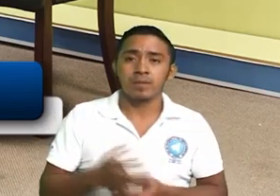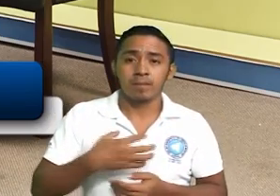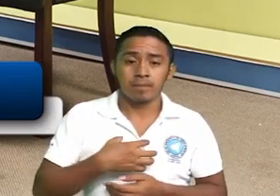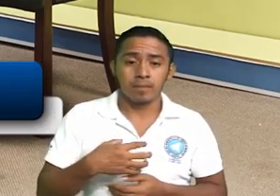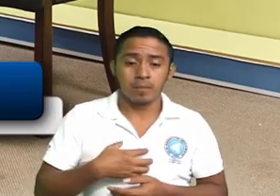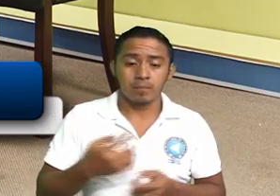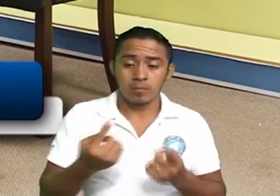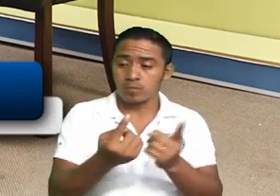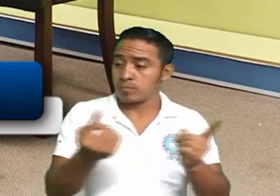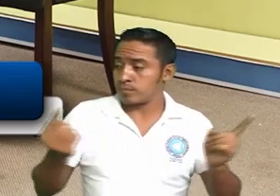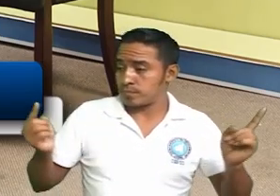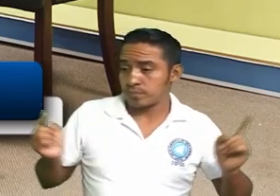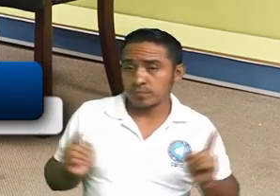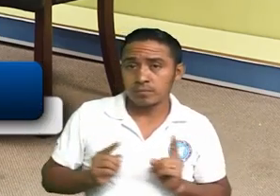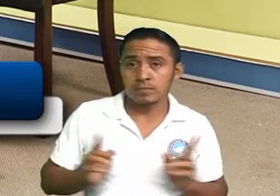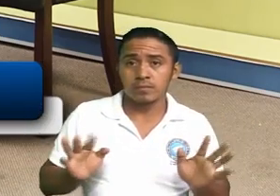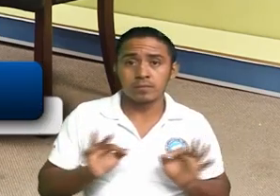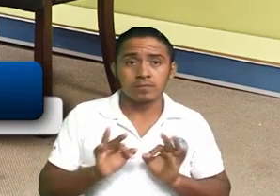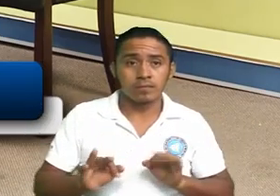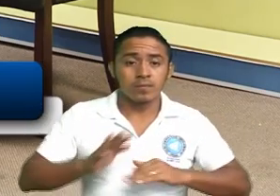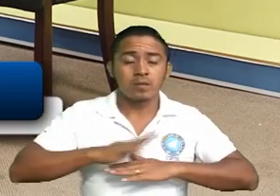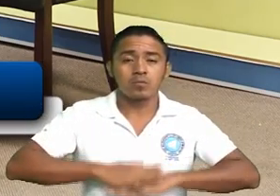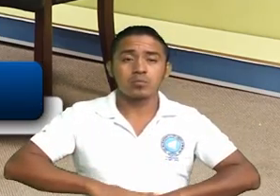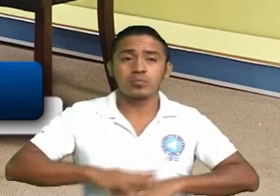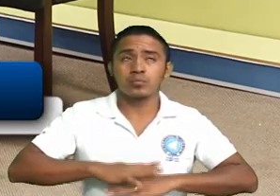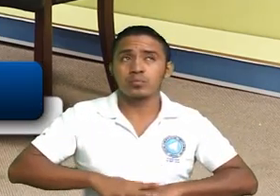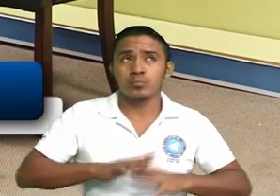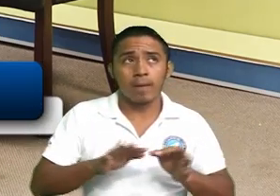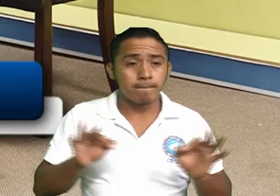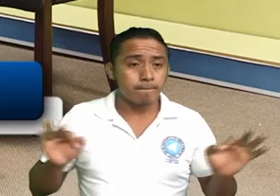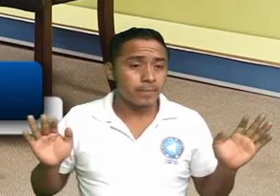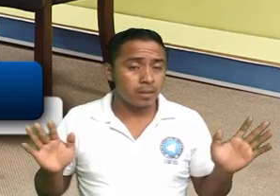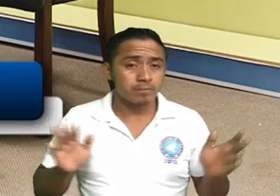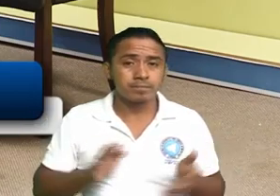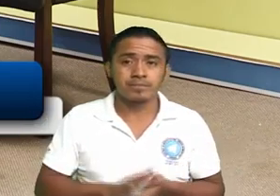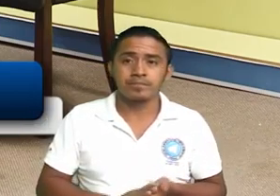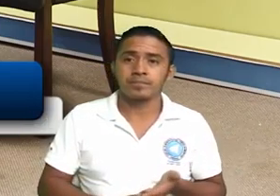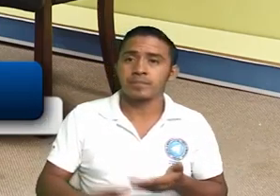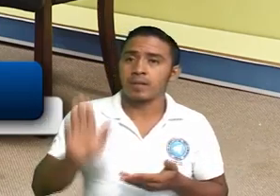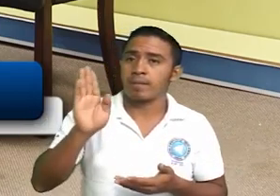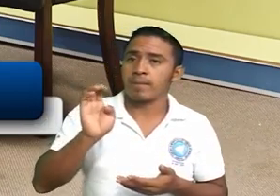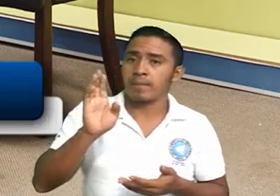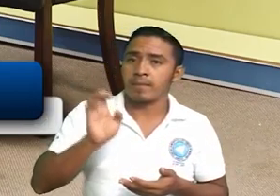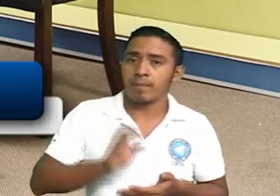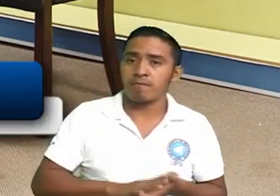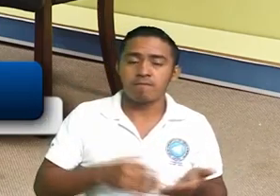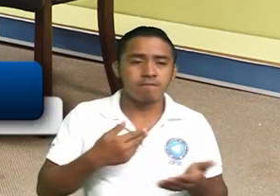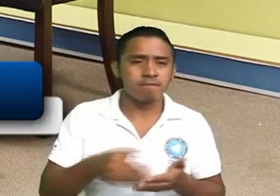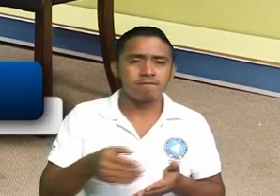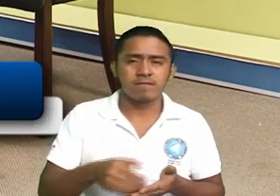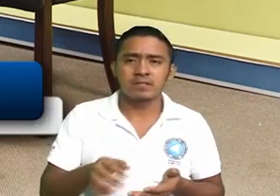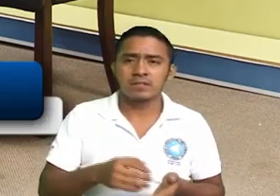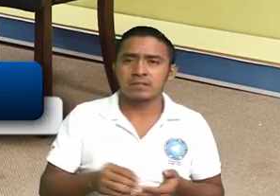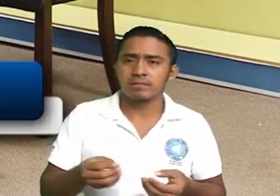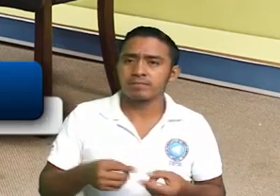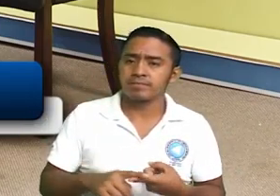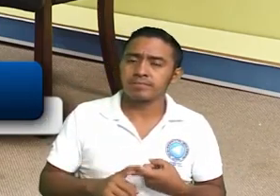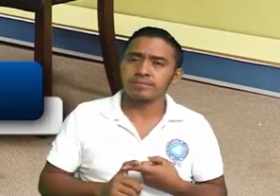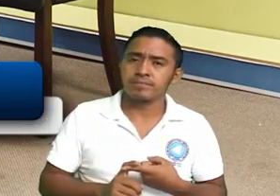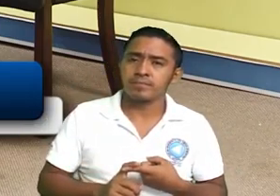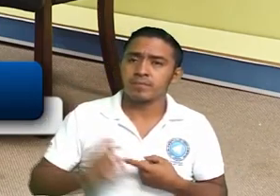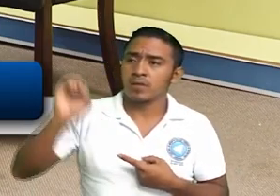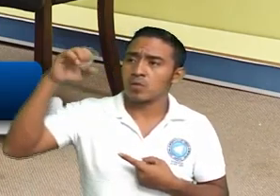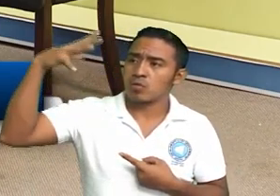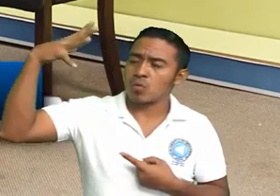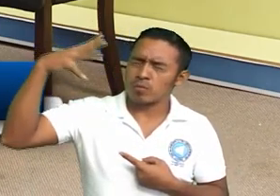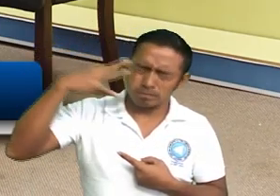decir, cambio de pamper rutinariamente, y de cuando tiene también sus necesidades de defecación. Entonces, ¿qué es lo